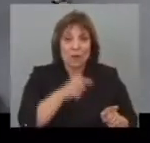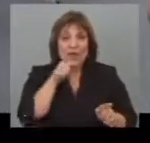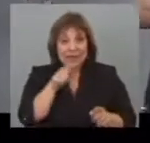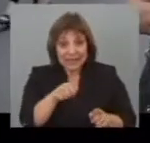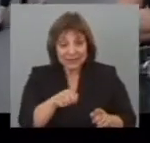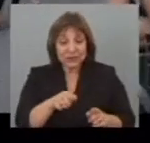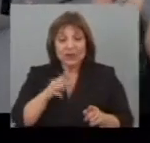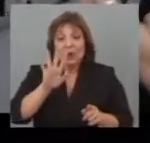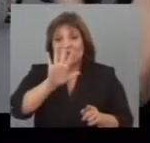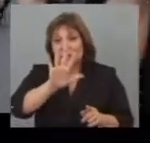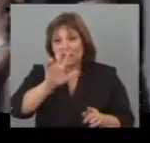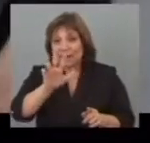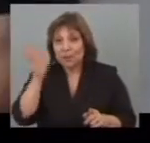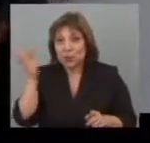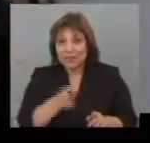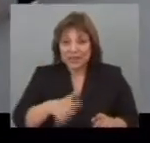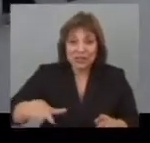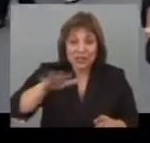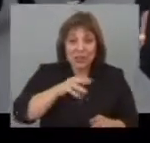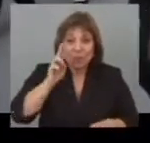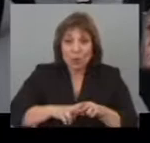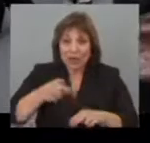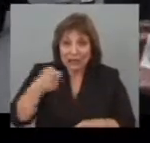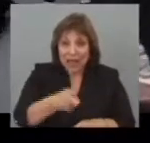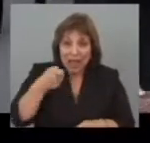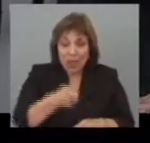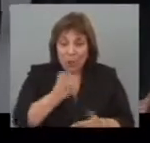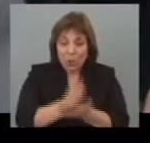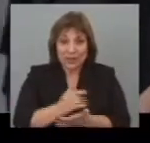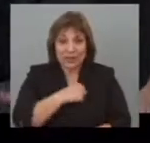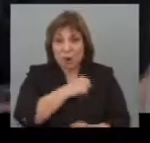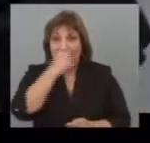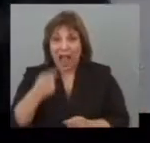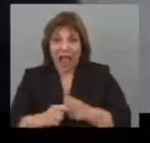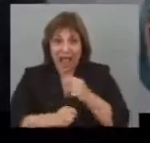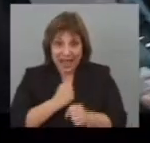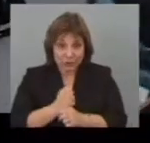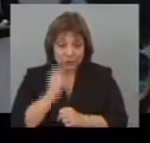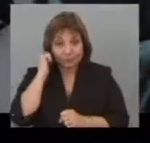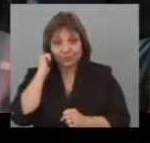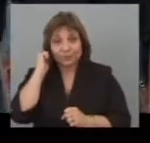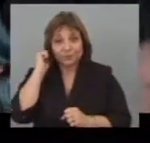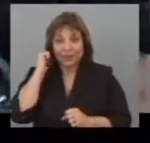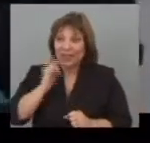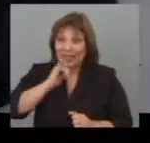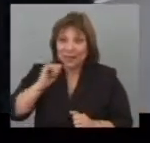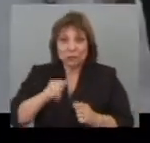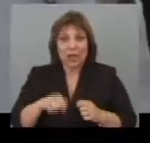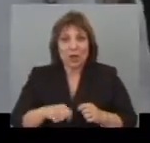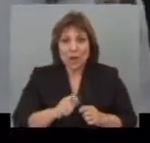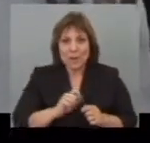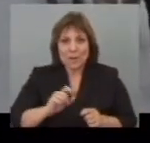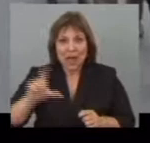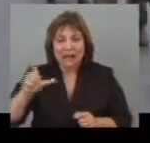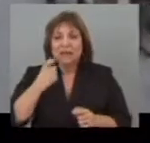causa del 53% de los asesinatos de mujeres en el último año. La cantidad de denuncias ha aumentado. Sin